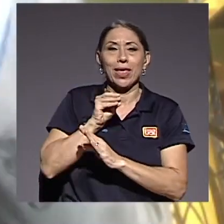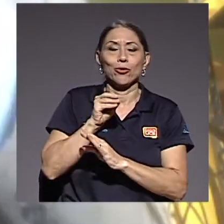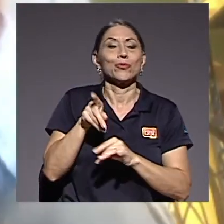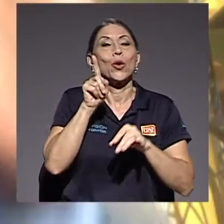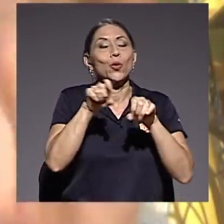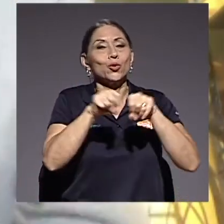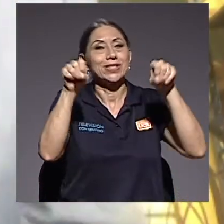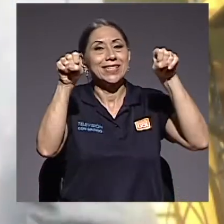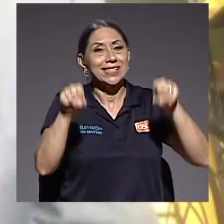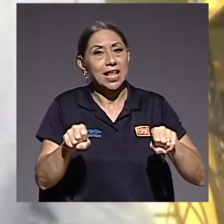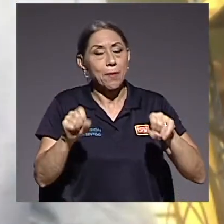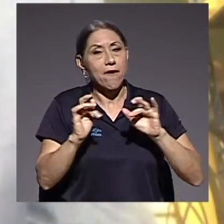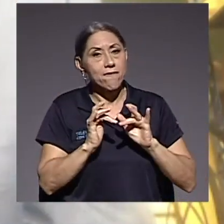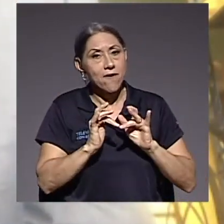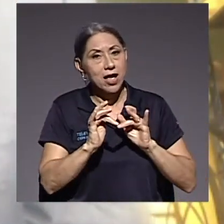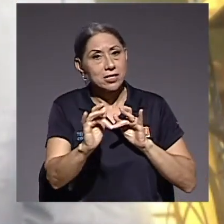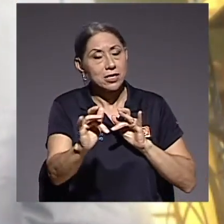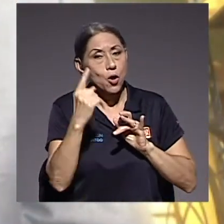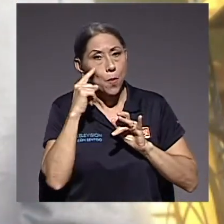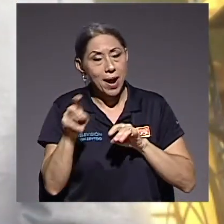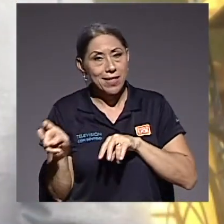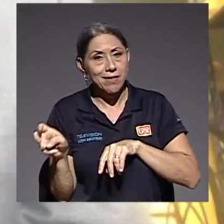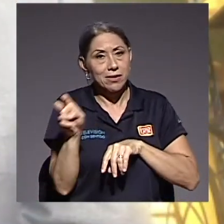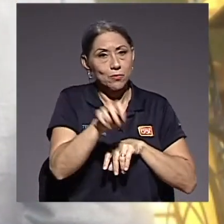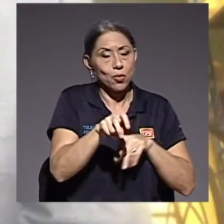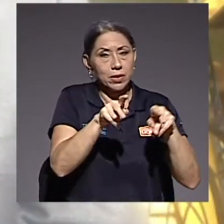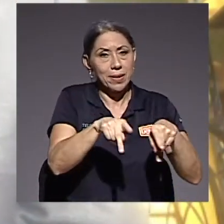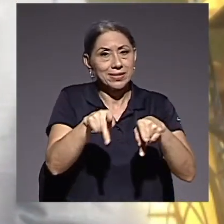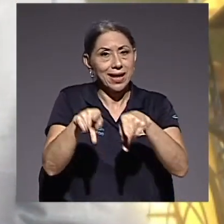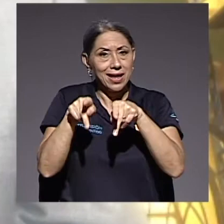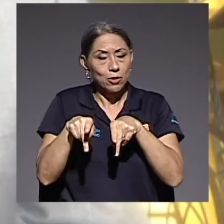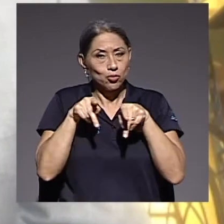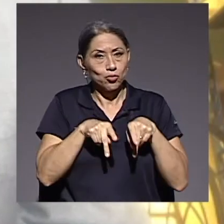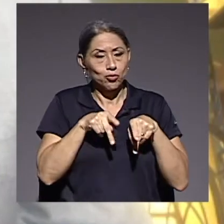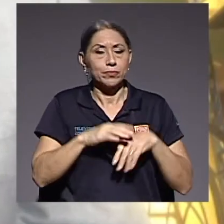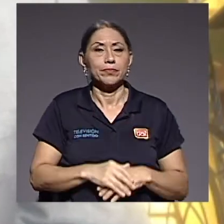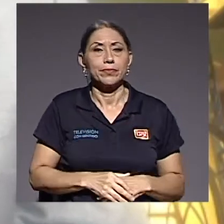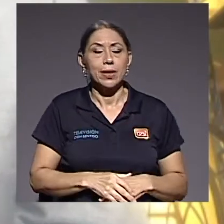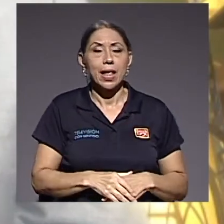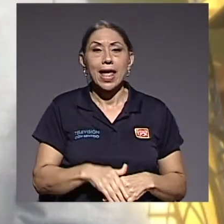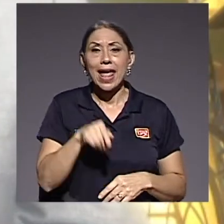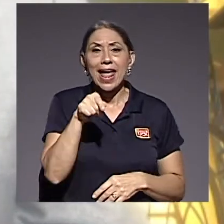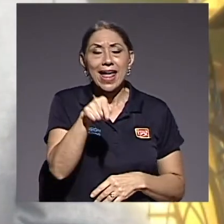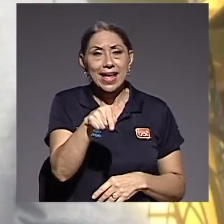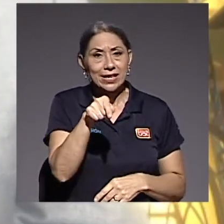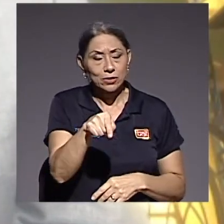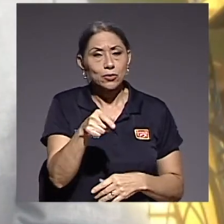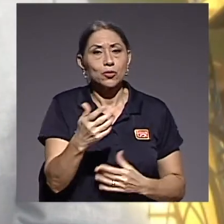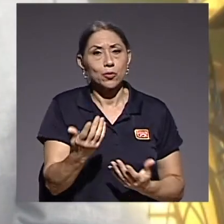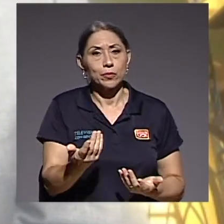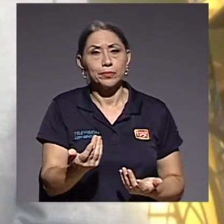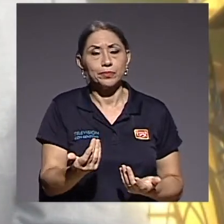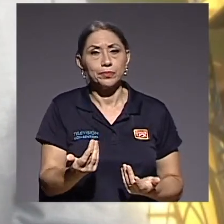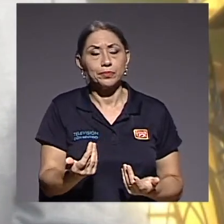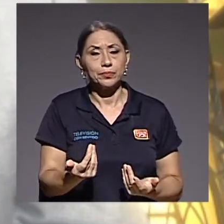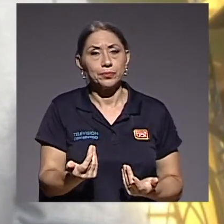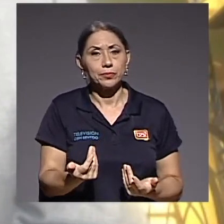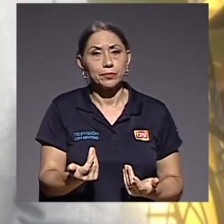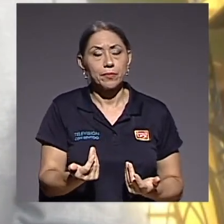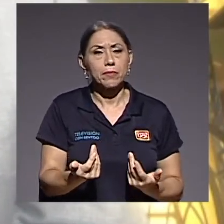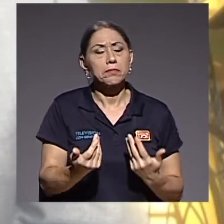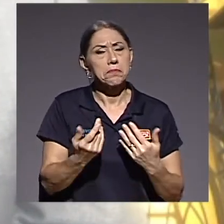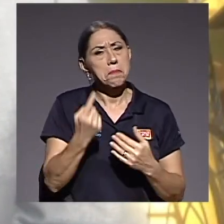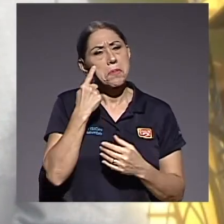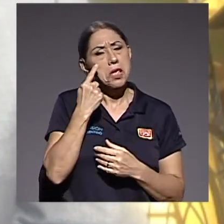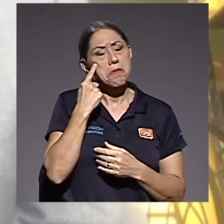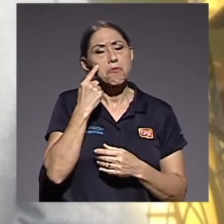sistema masivo de transporte de pasajeros. He estado finalmente viendo las partes